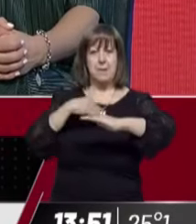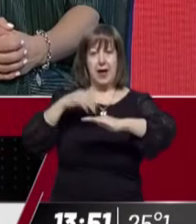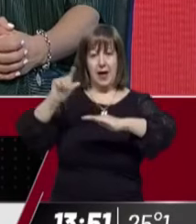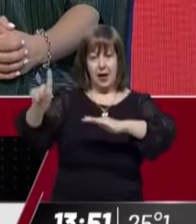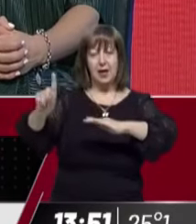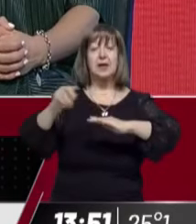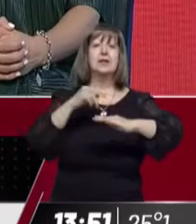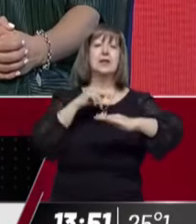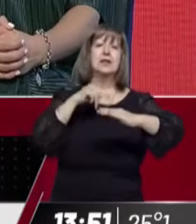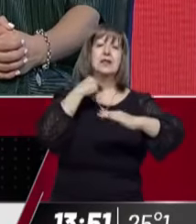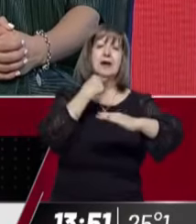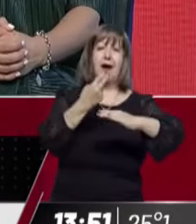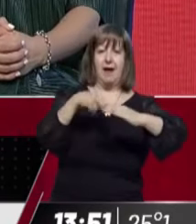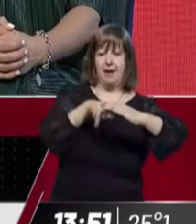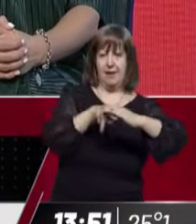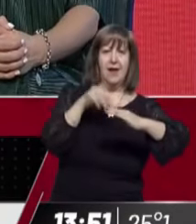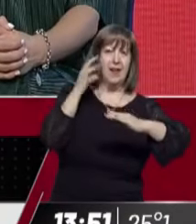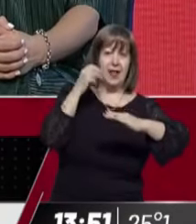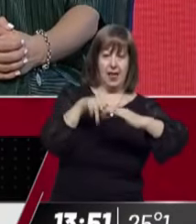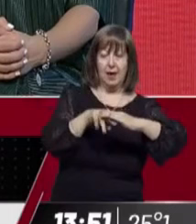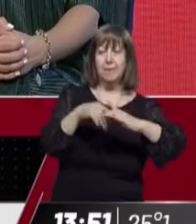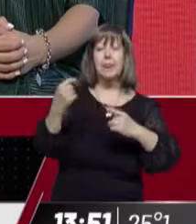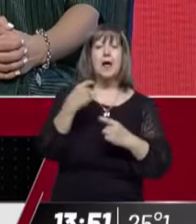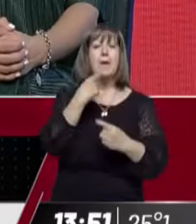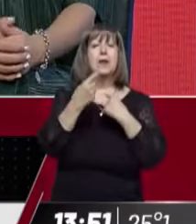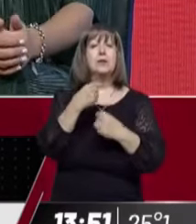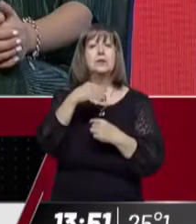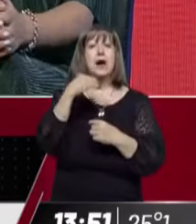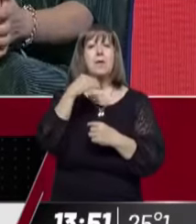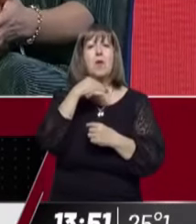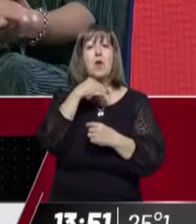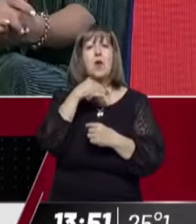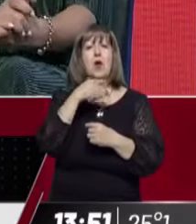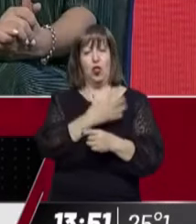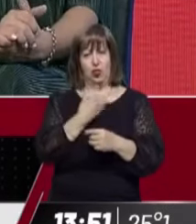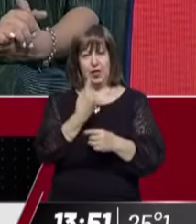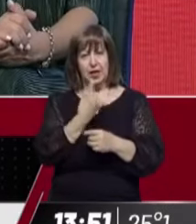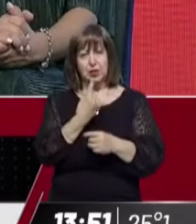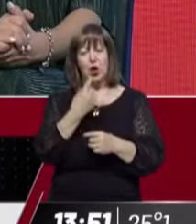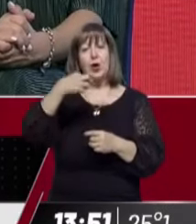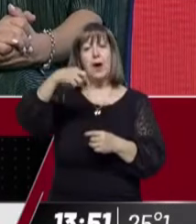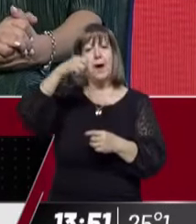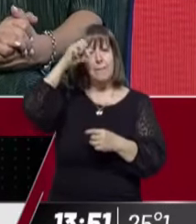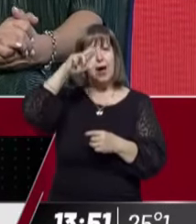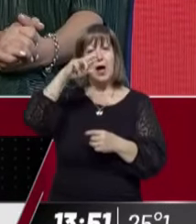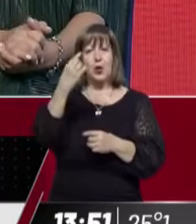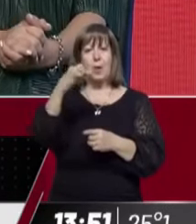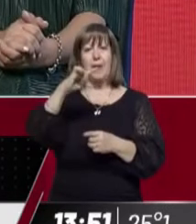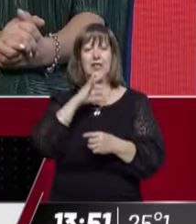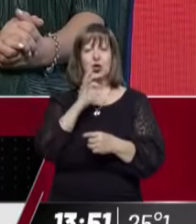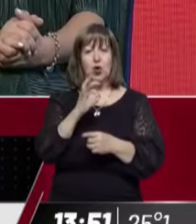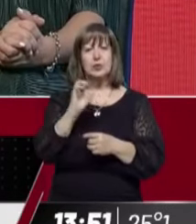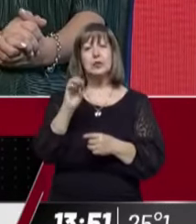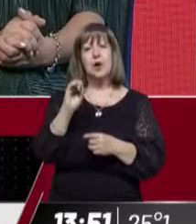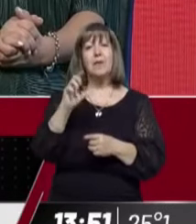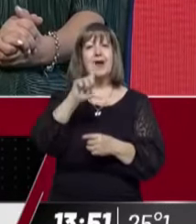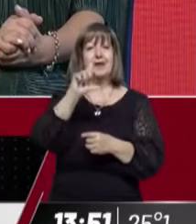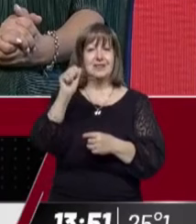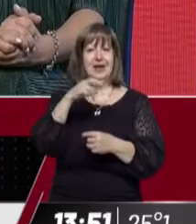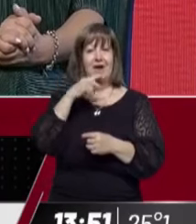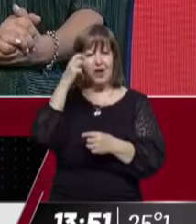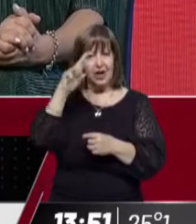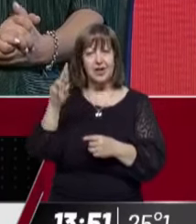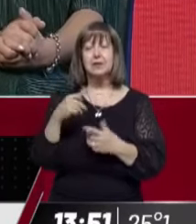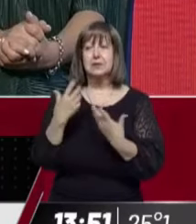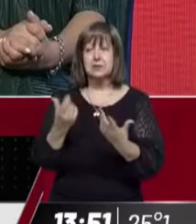mediodía de este lunes. Nosotros hablamos con José María Llaver, que es el director del Hospital Perrupato, quien nos brindó mayores detalles de este caso